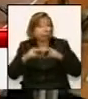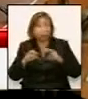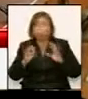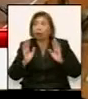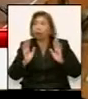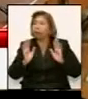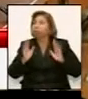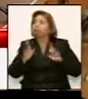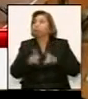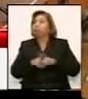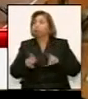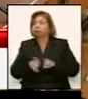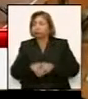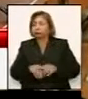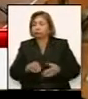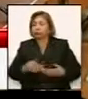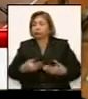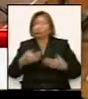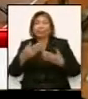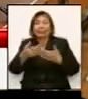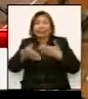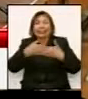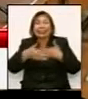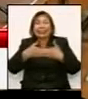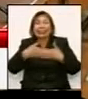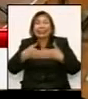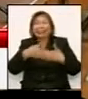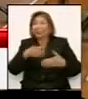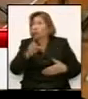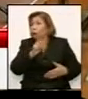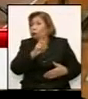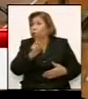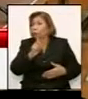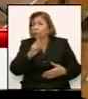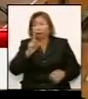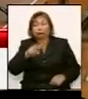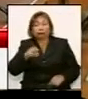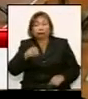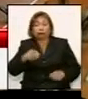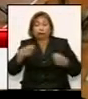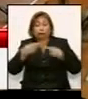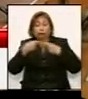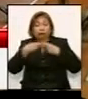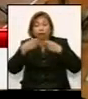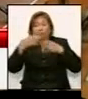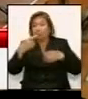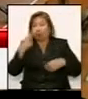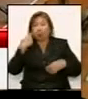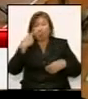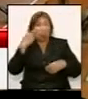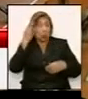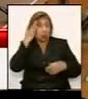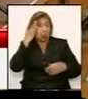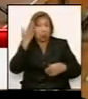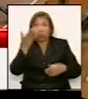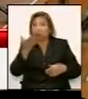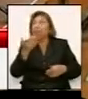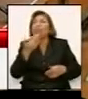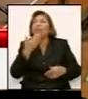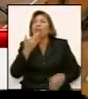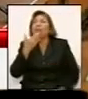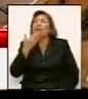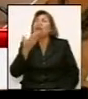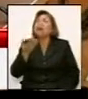tenemos la característica de proximidad que no necesariamente en internet conocemos físicamente por ejemplo a alguien